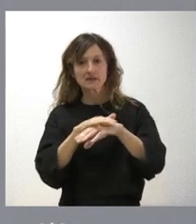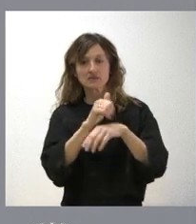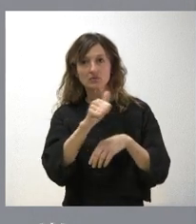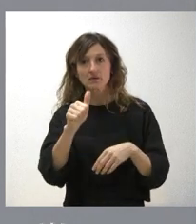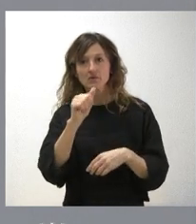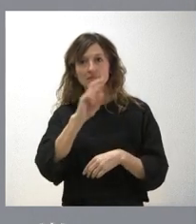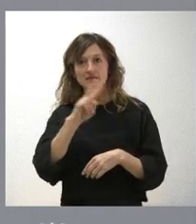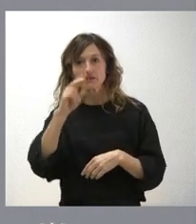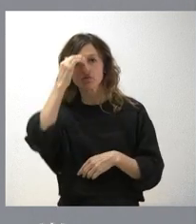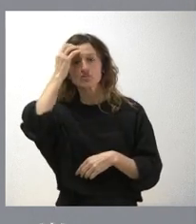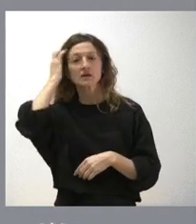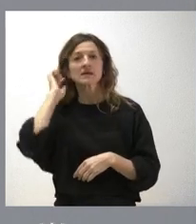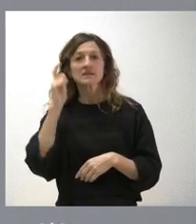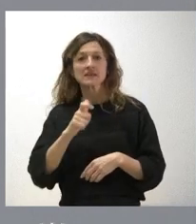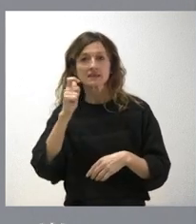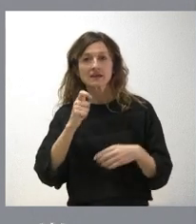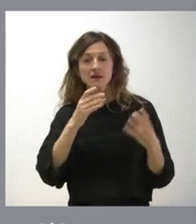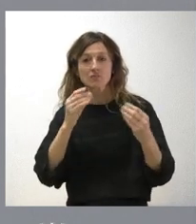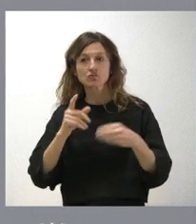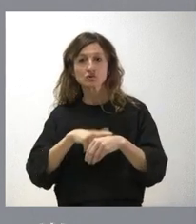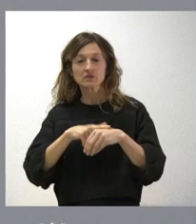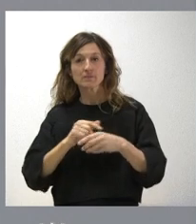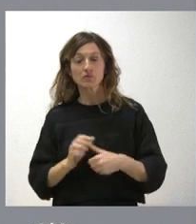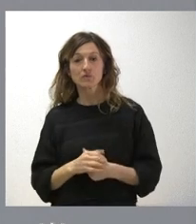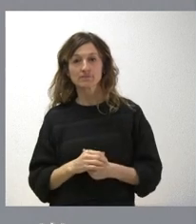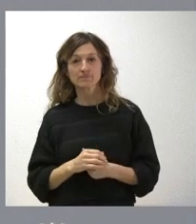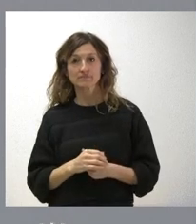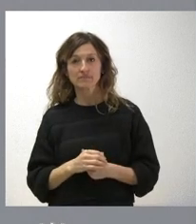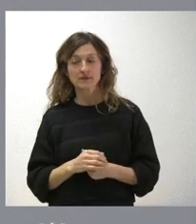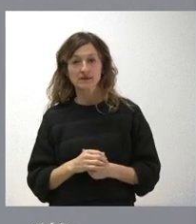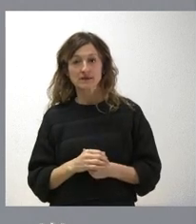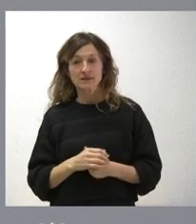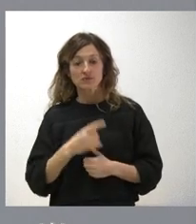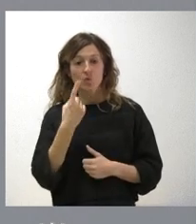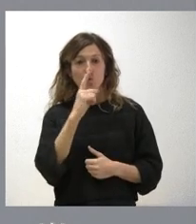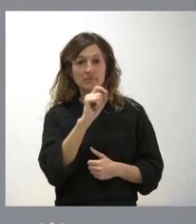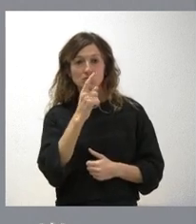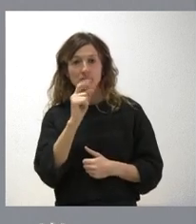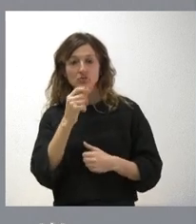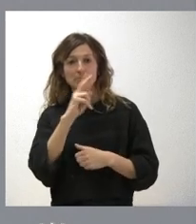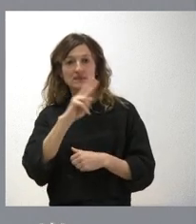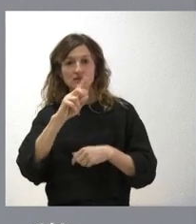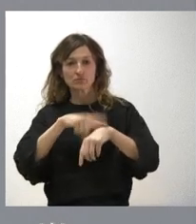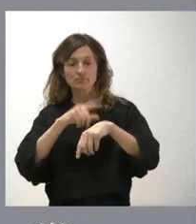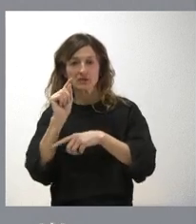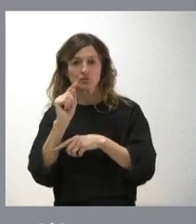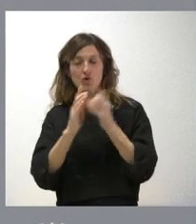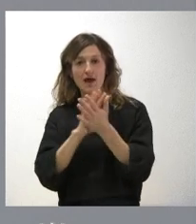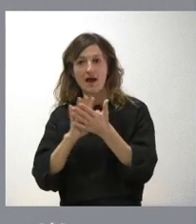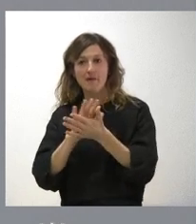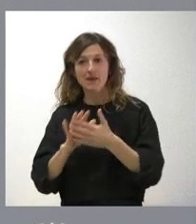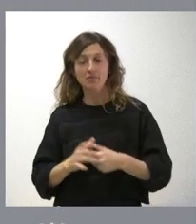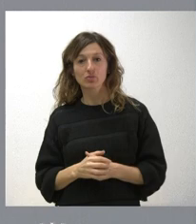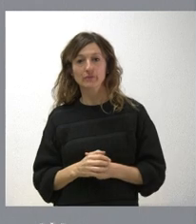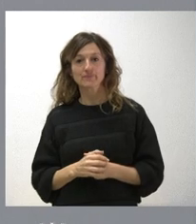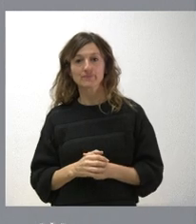22 tardaríamos muchísimo tiempo en hacer una valoración si solo tardamos un minuto por ministro estaríamos 22 minutos hablando pero yo creo que